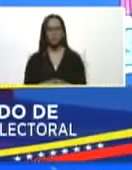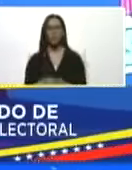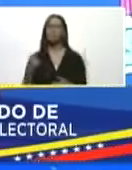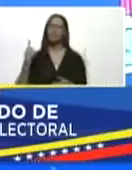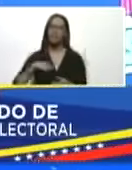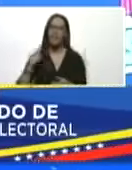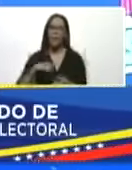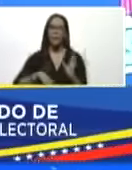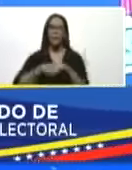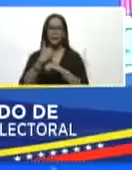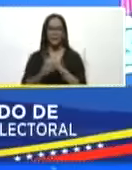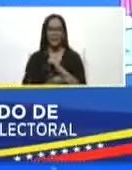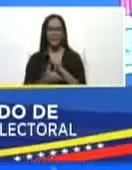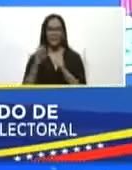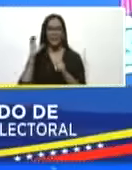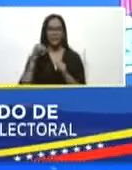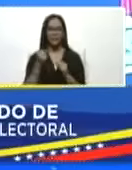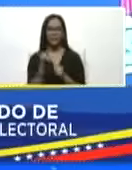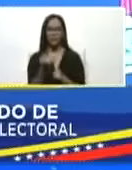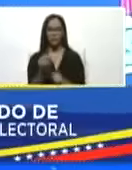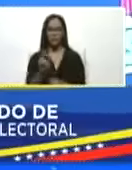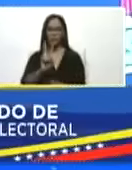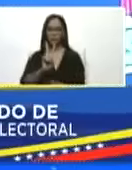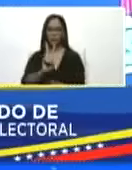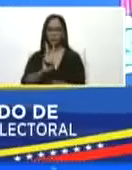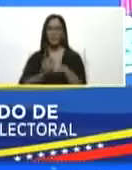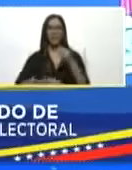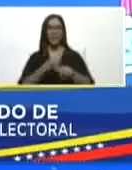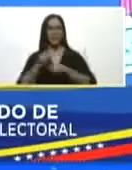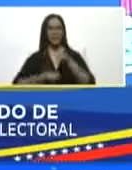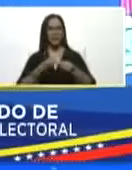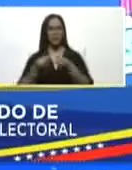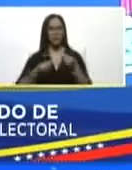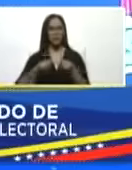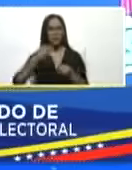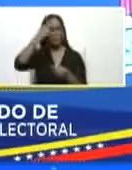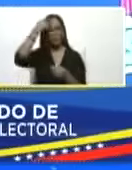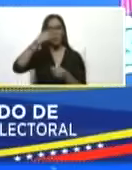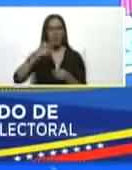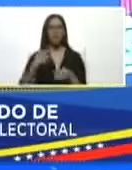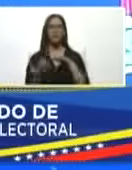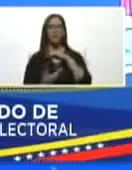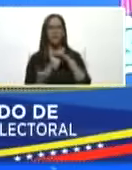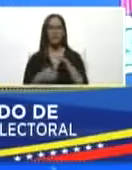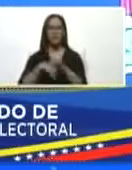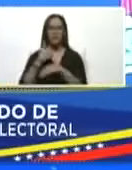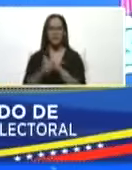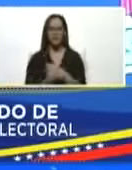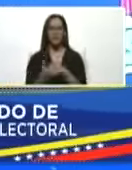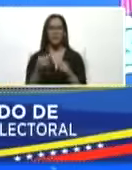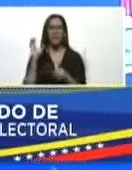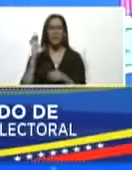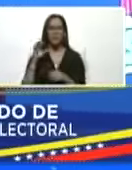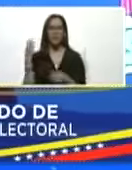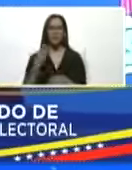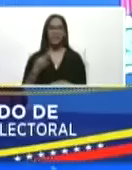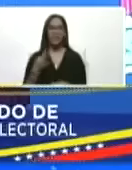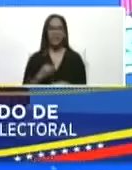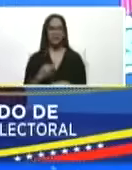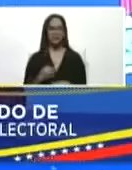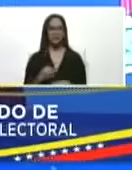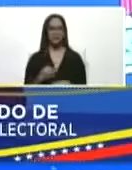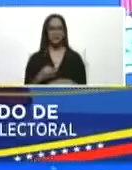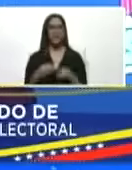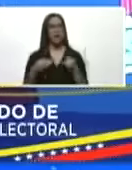Tenemos el plan de la patria número 2, hecho con el pueblo y sobre la base del plan de la patria original.